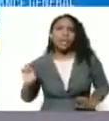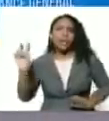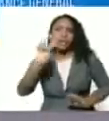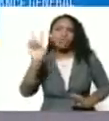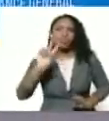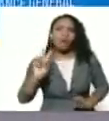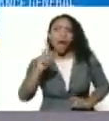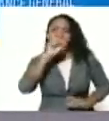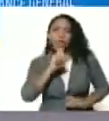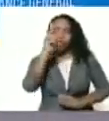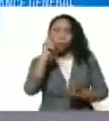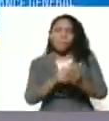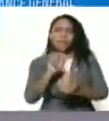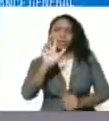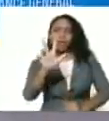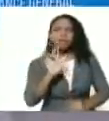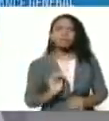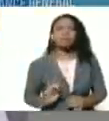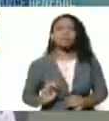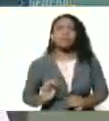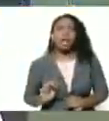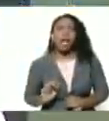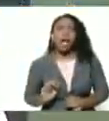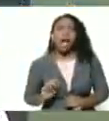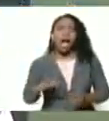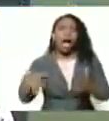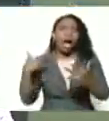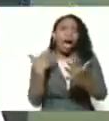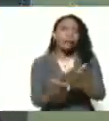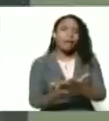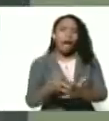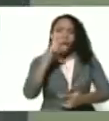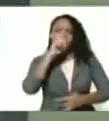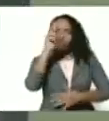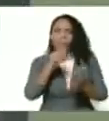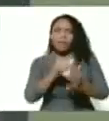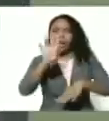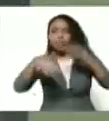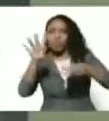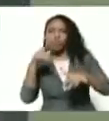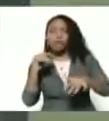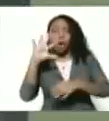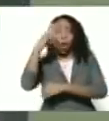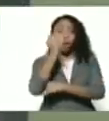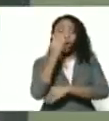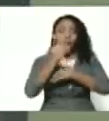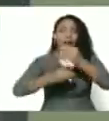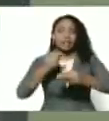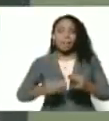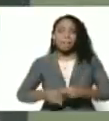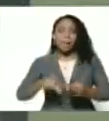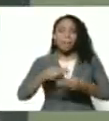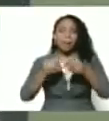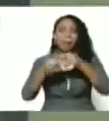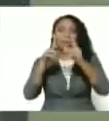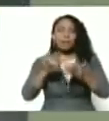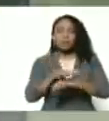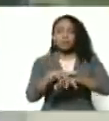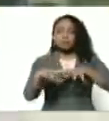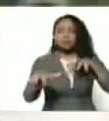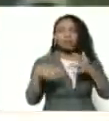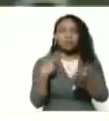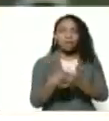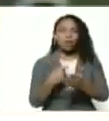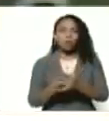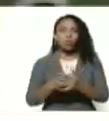entre el año 2003 al año 2014, logró construir el mayor salario mínimo de